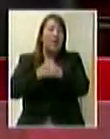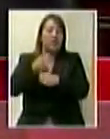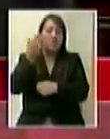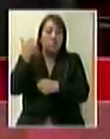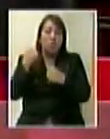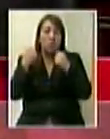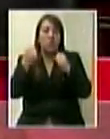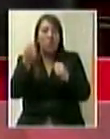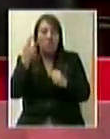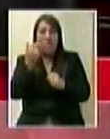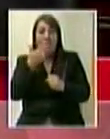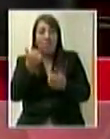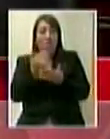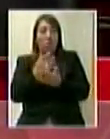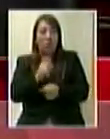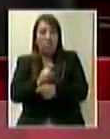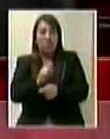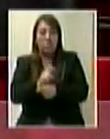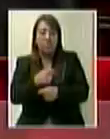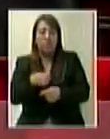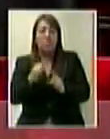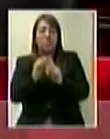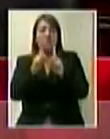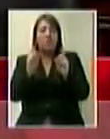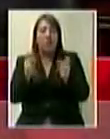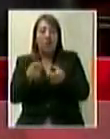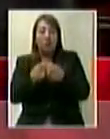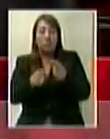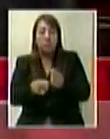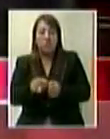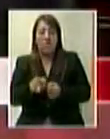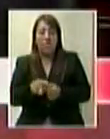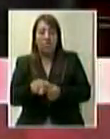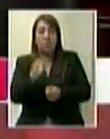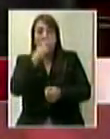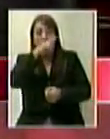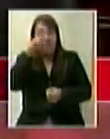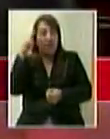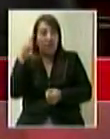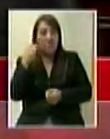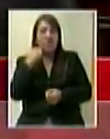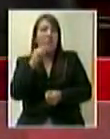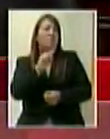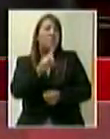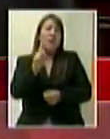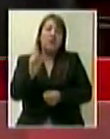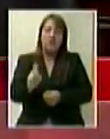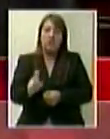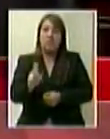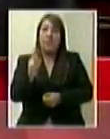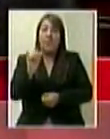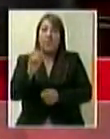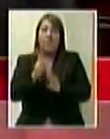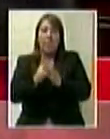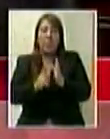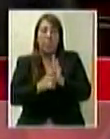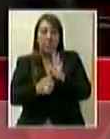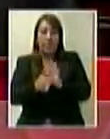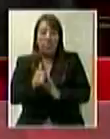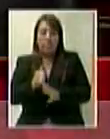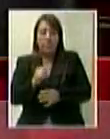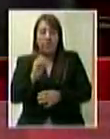luchó por una mejor educación. Yo le pregunto al congresista Javier Velázquez Quesquén, el decreto